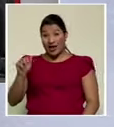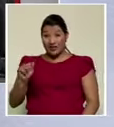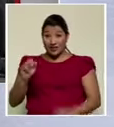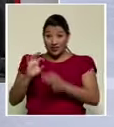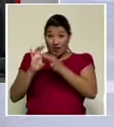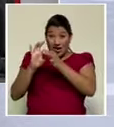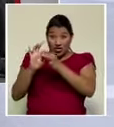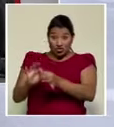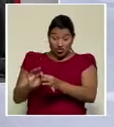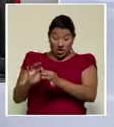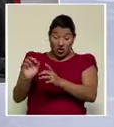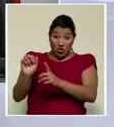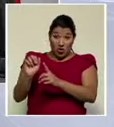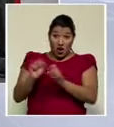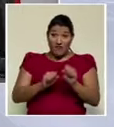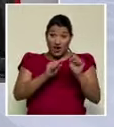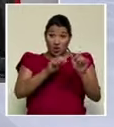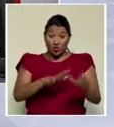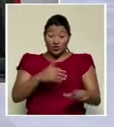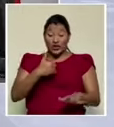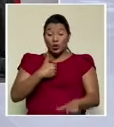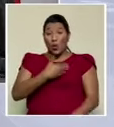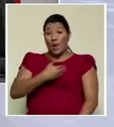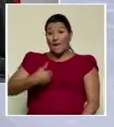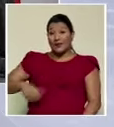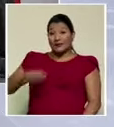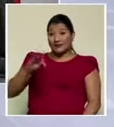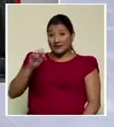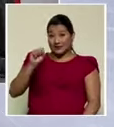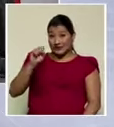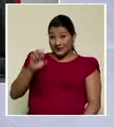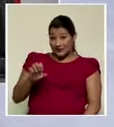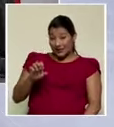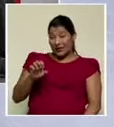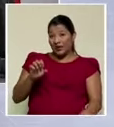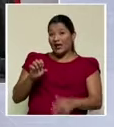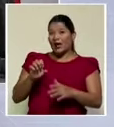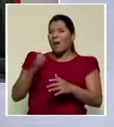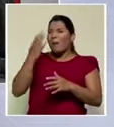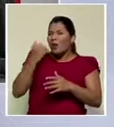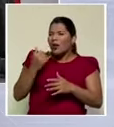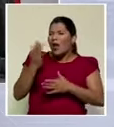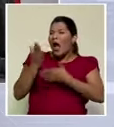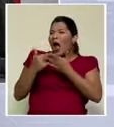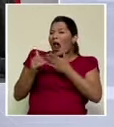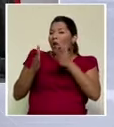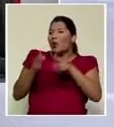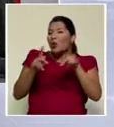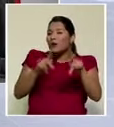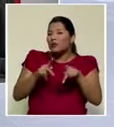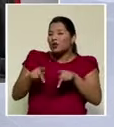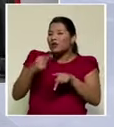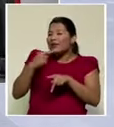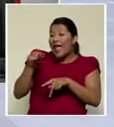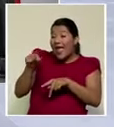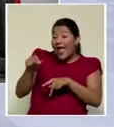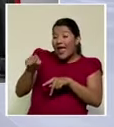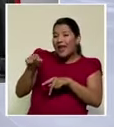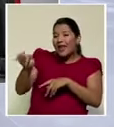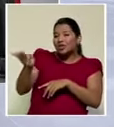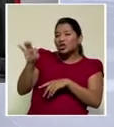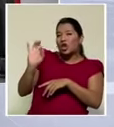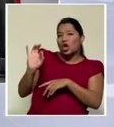rumorado si había alguna intencionalidad con el nombramiento de su candidata a la vicepresidencia